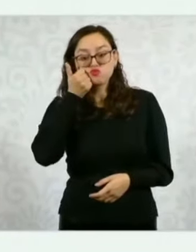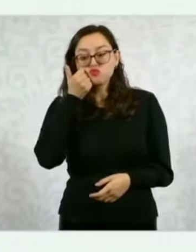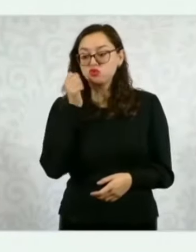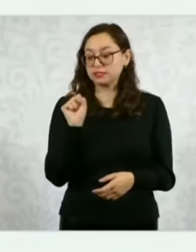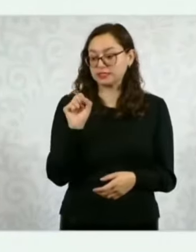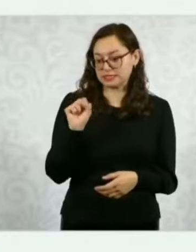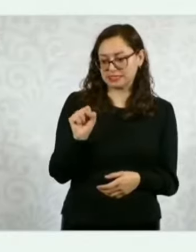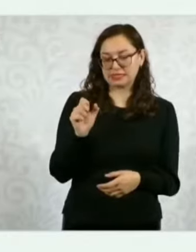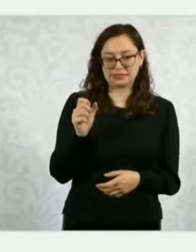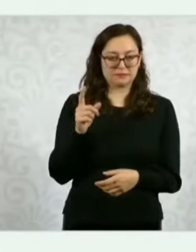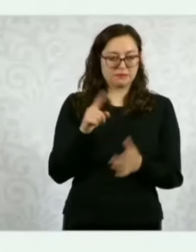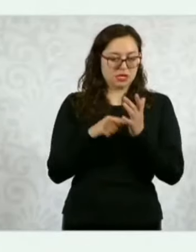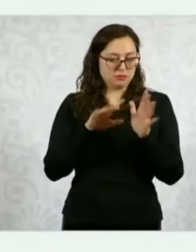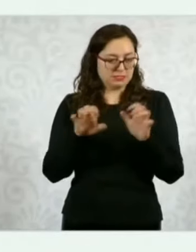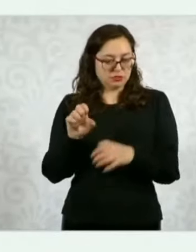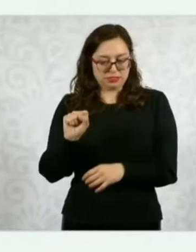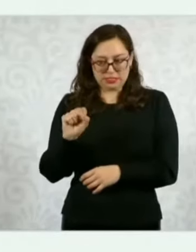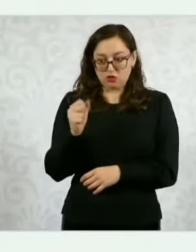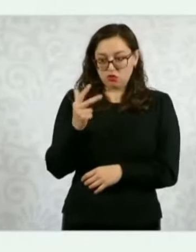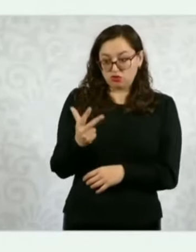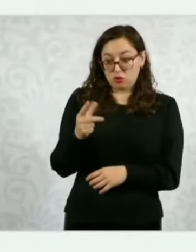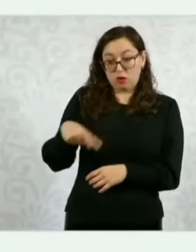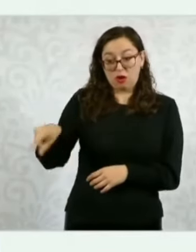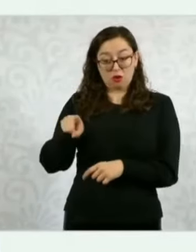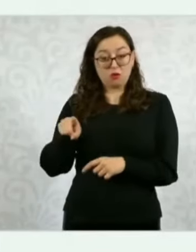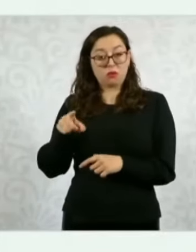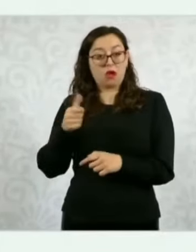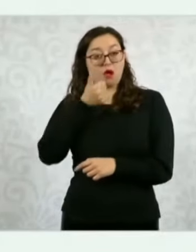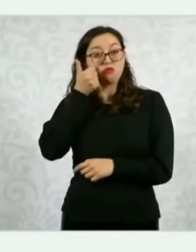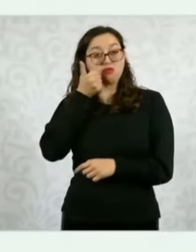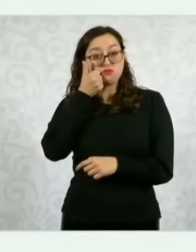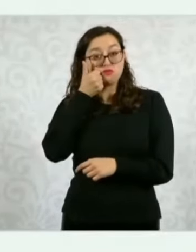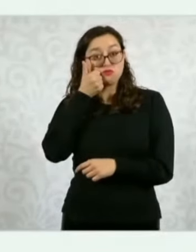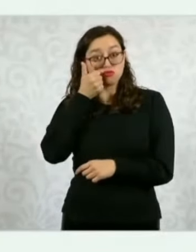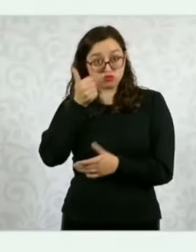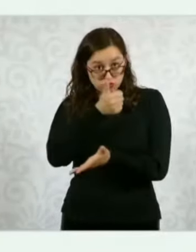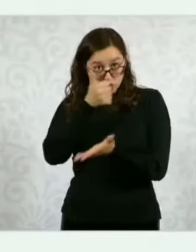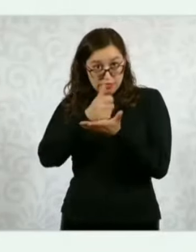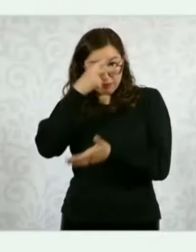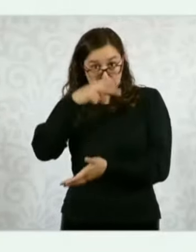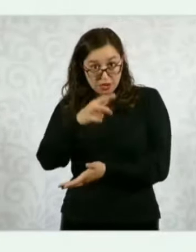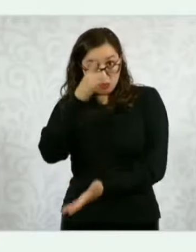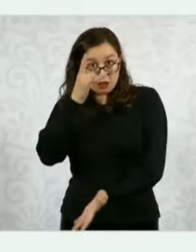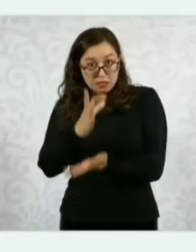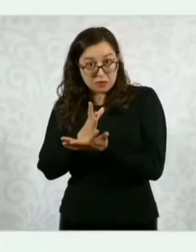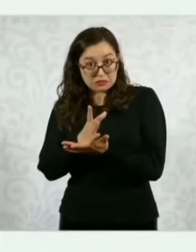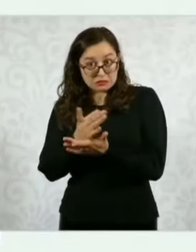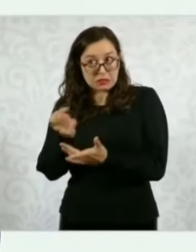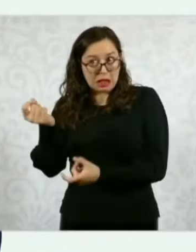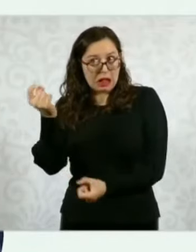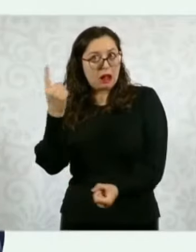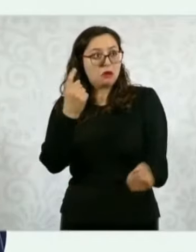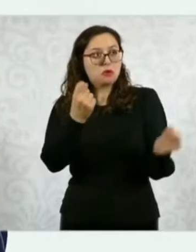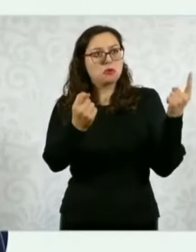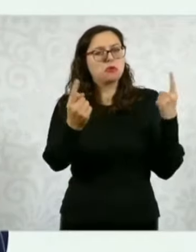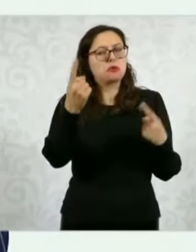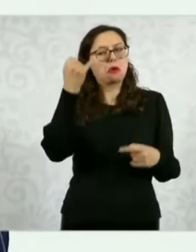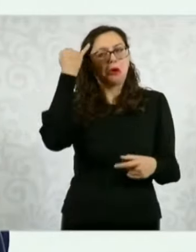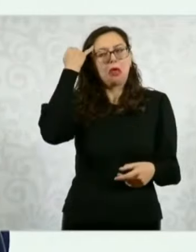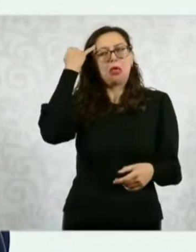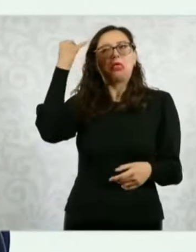algunos suponen. Fue un movimiento nacional. En casi todo el país